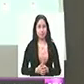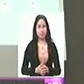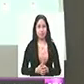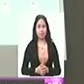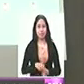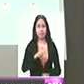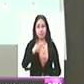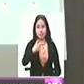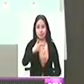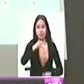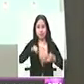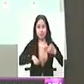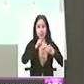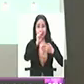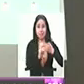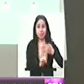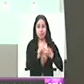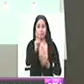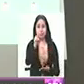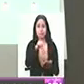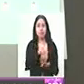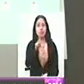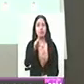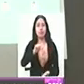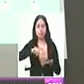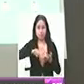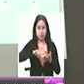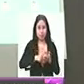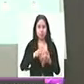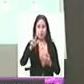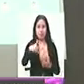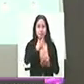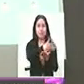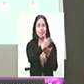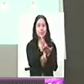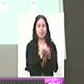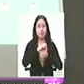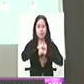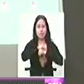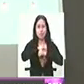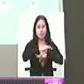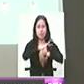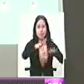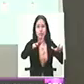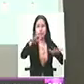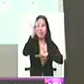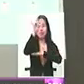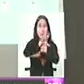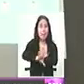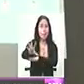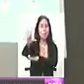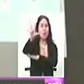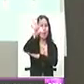El 21 de junio del 2020 inicia la fase 3 de contagio por COVID y empieza